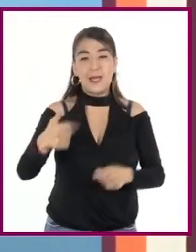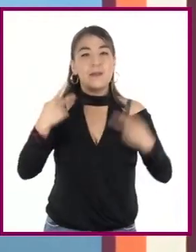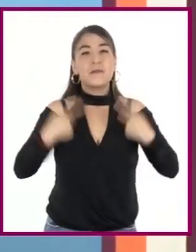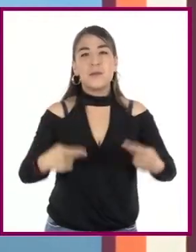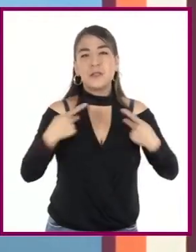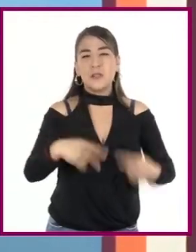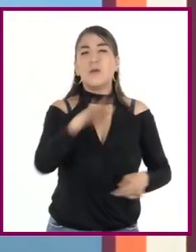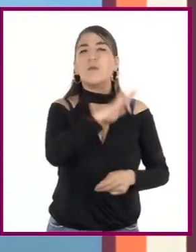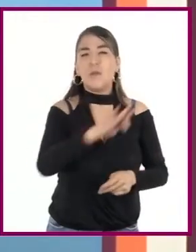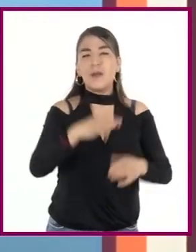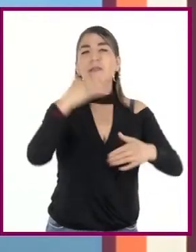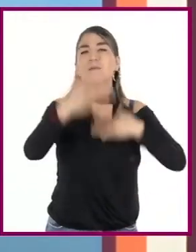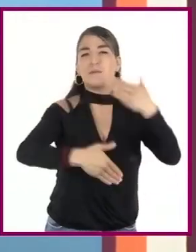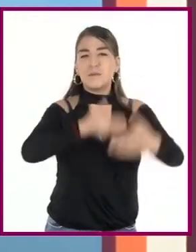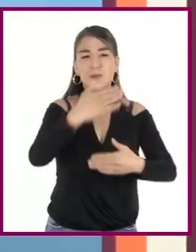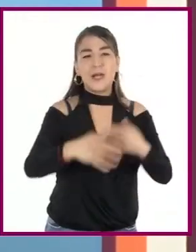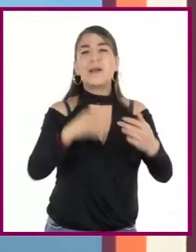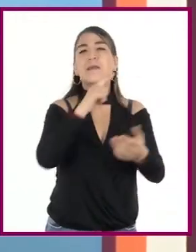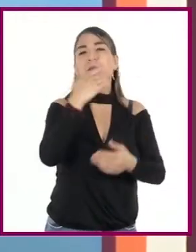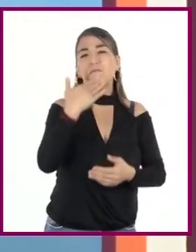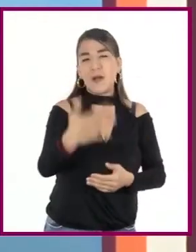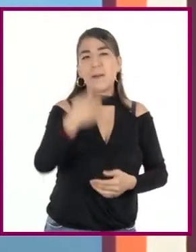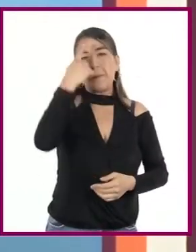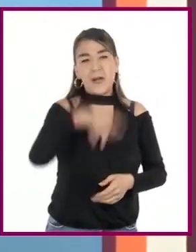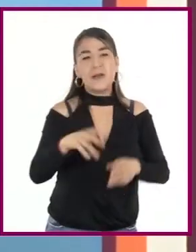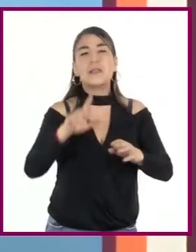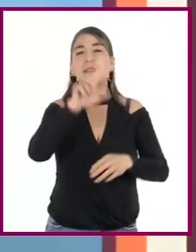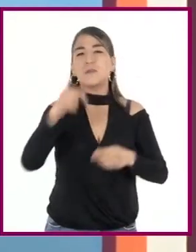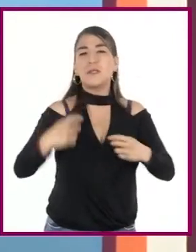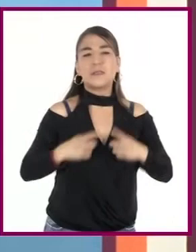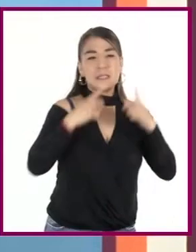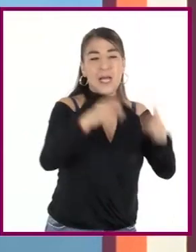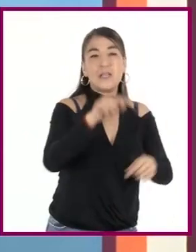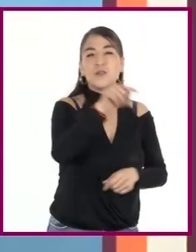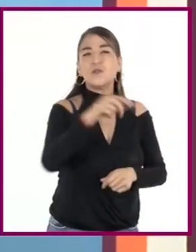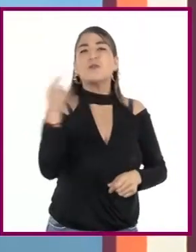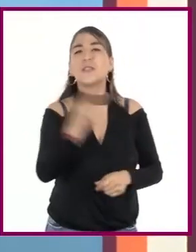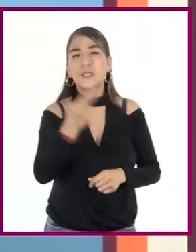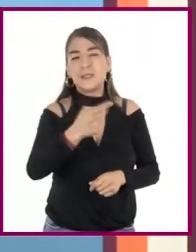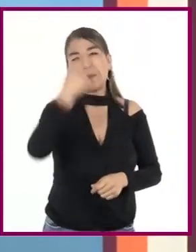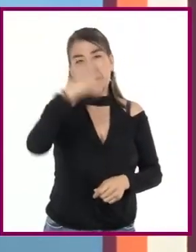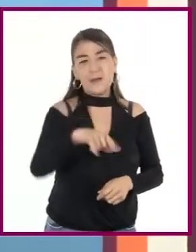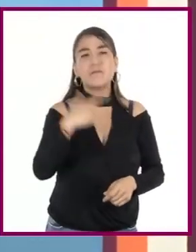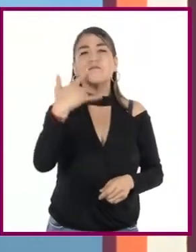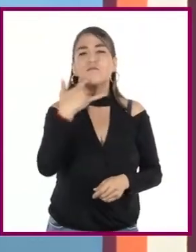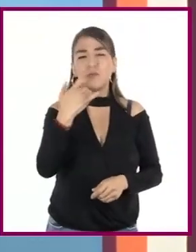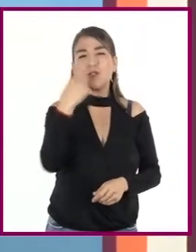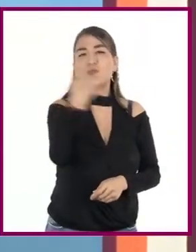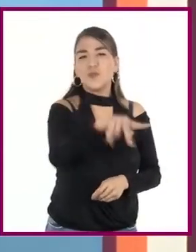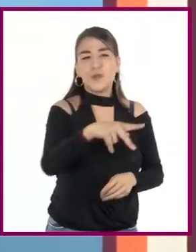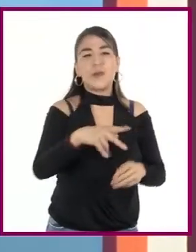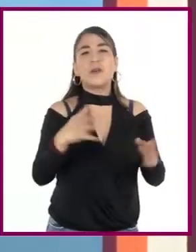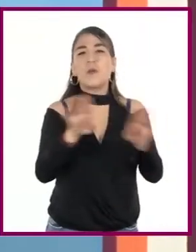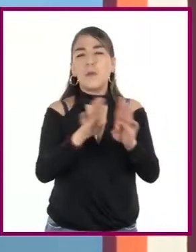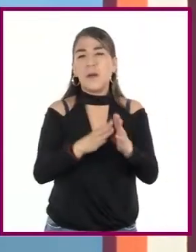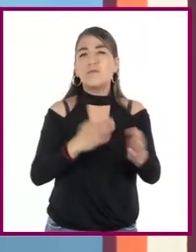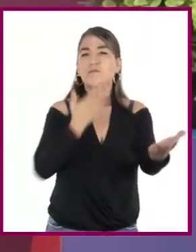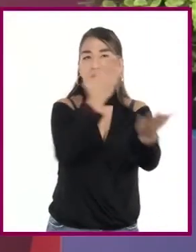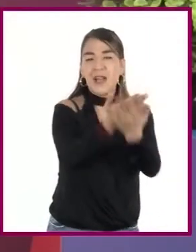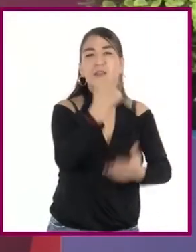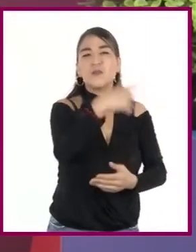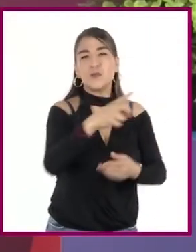persona pueda desarrollarse y recibir aquello que necesita para ejercer sus derechos dentro de una